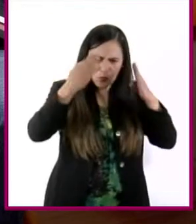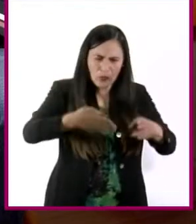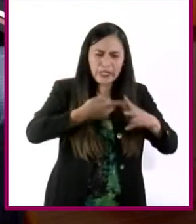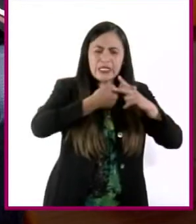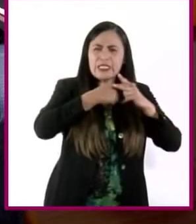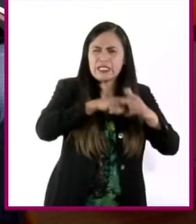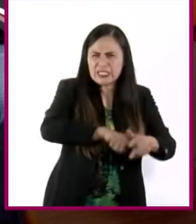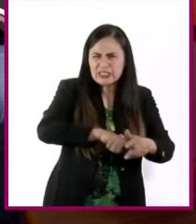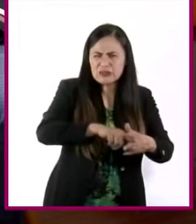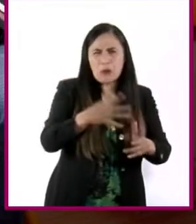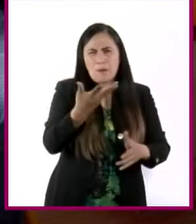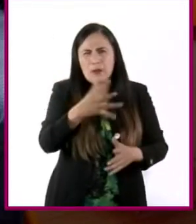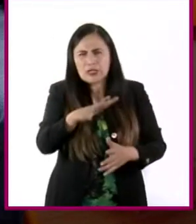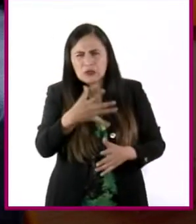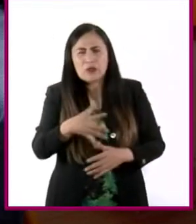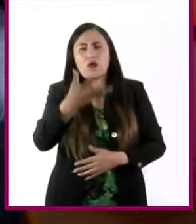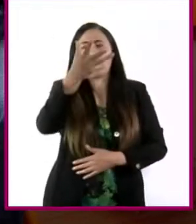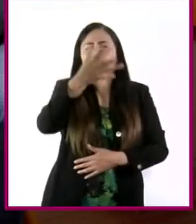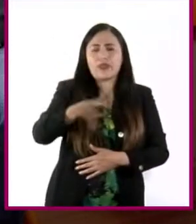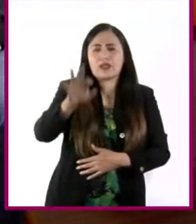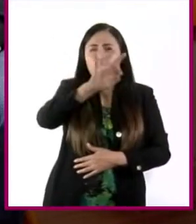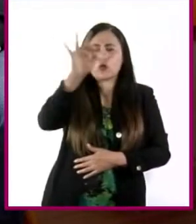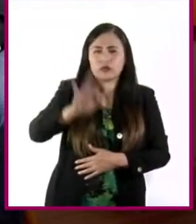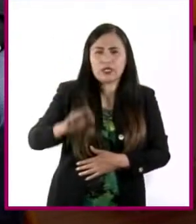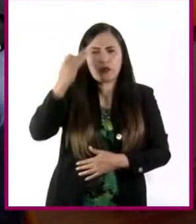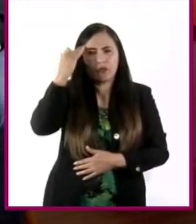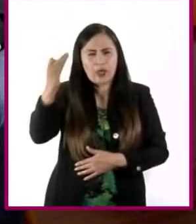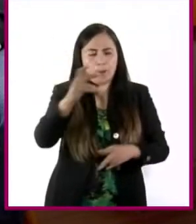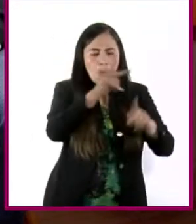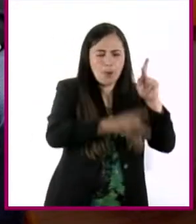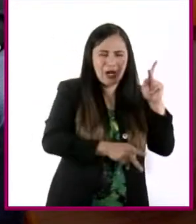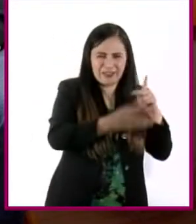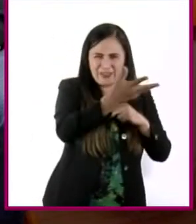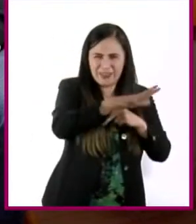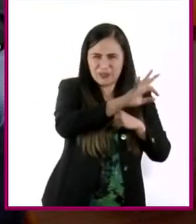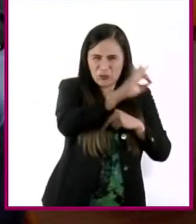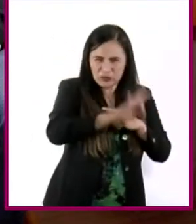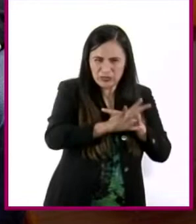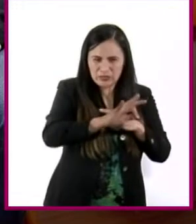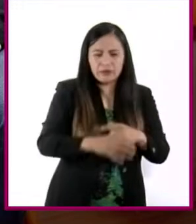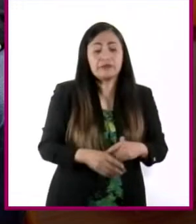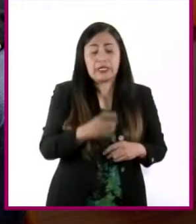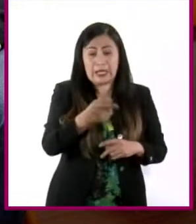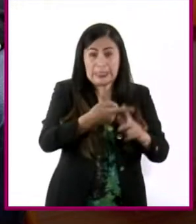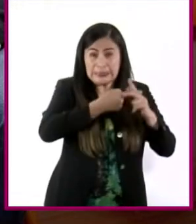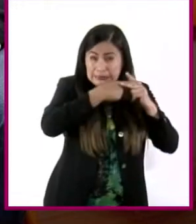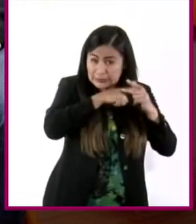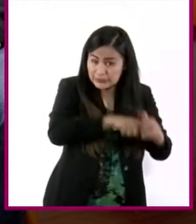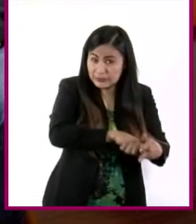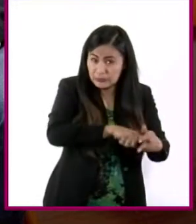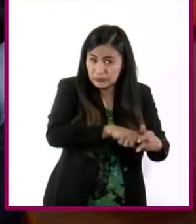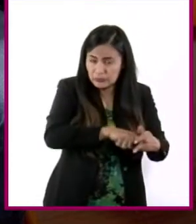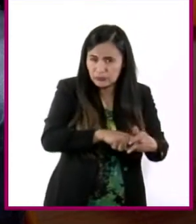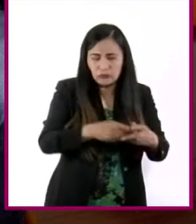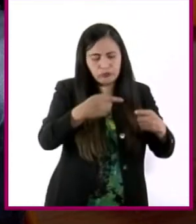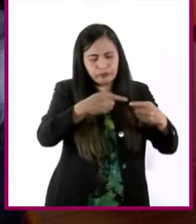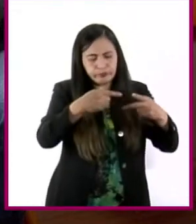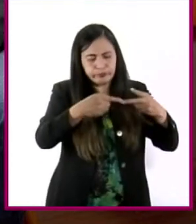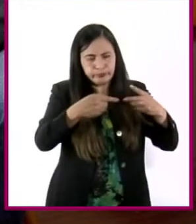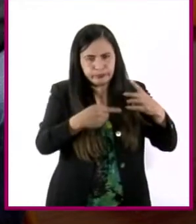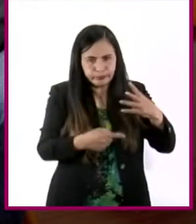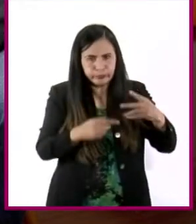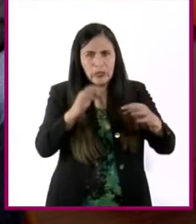de aproximadamente 10% del tiempo total del discurso. Idealmente, en la introducción se intenta cumplir con los siguientes